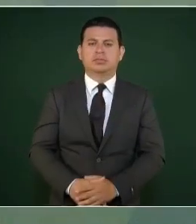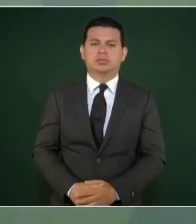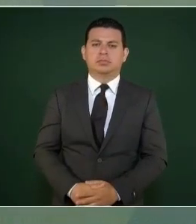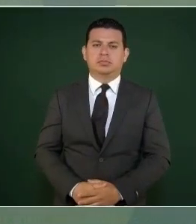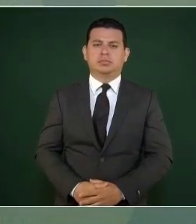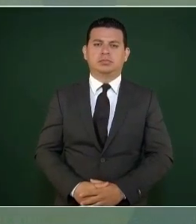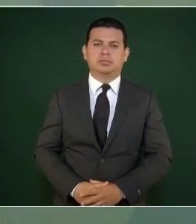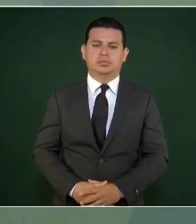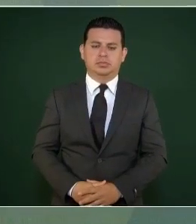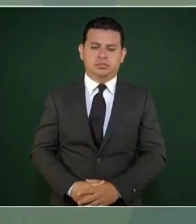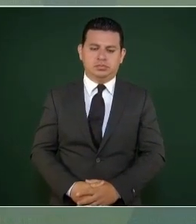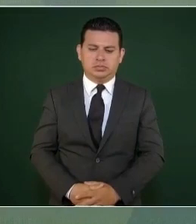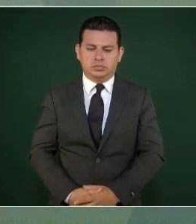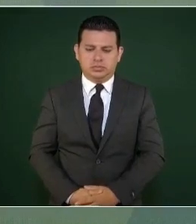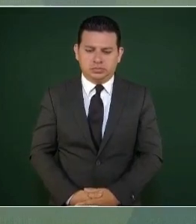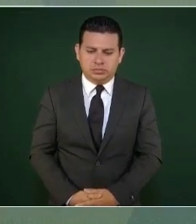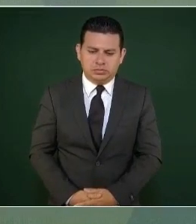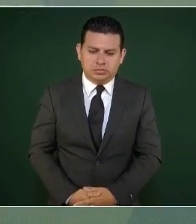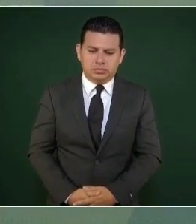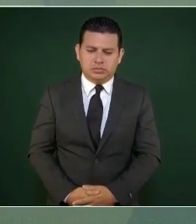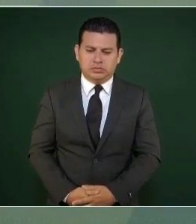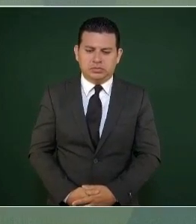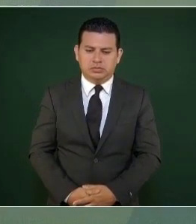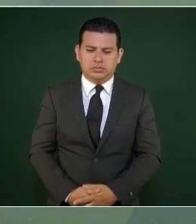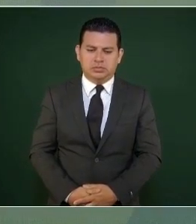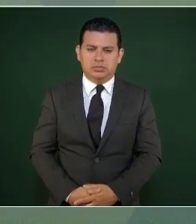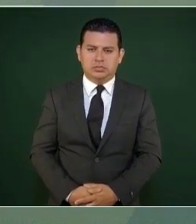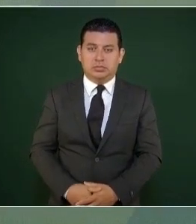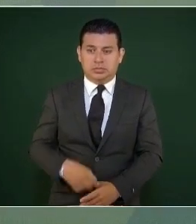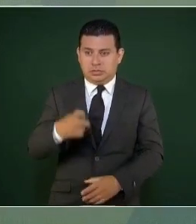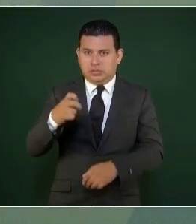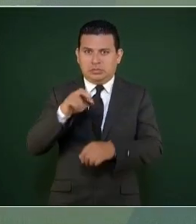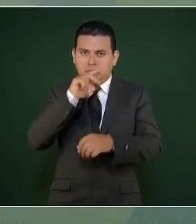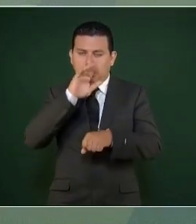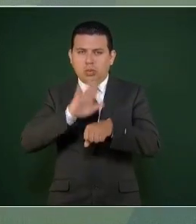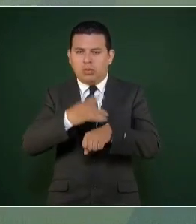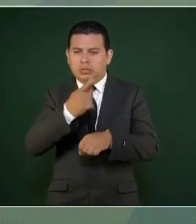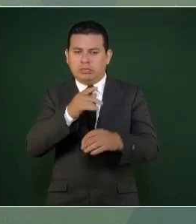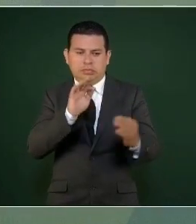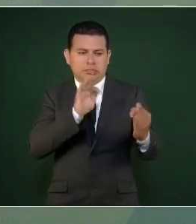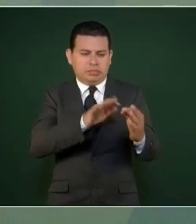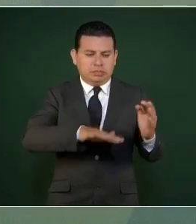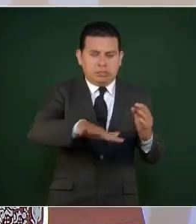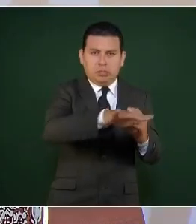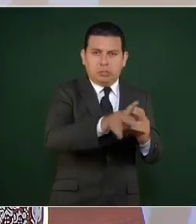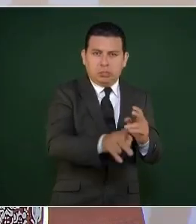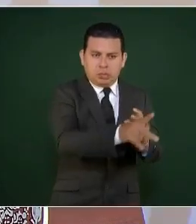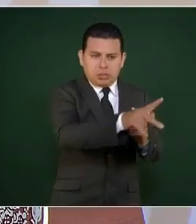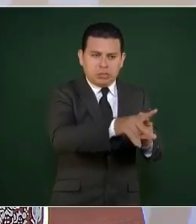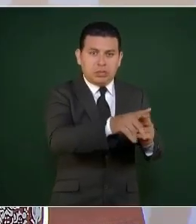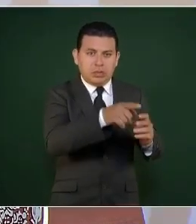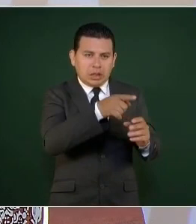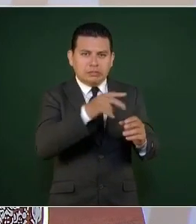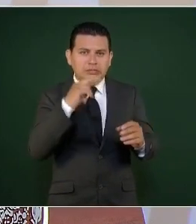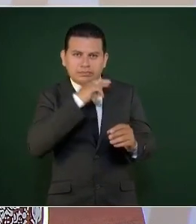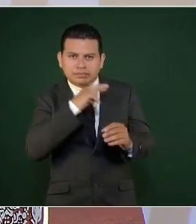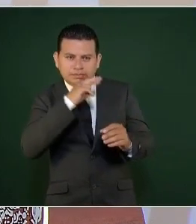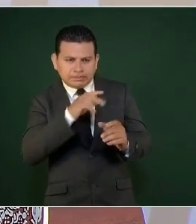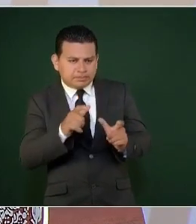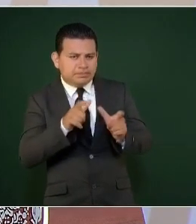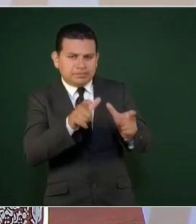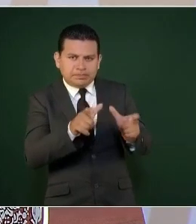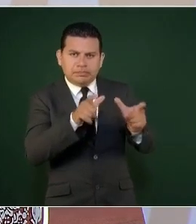más peligroso, más cerca de la población, y se está trabajando en los otros